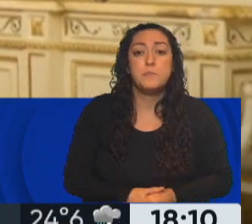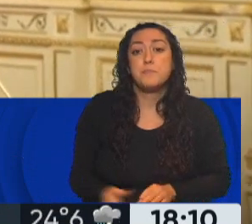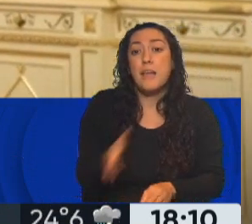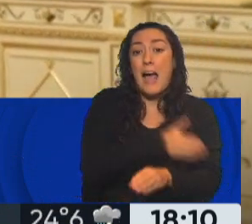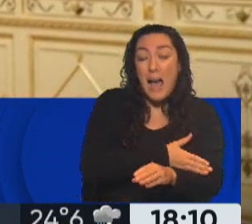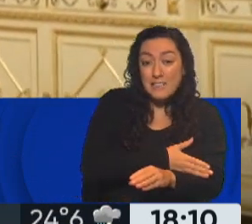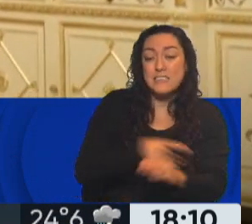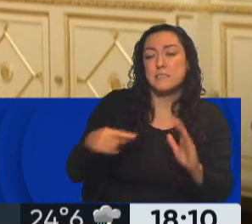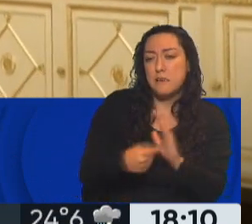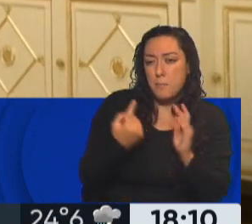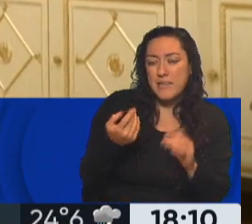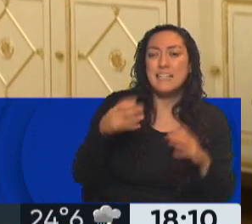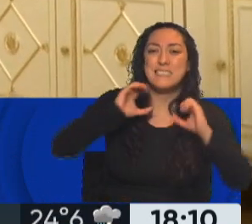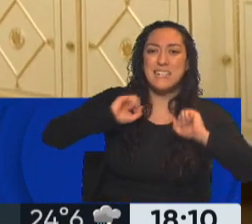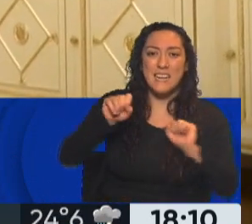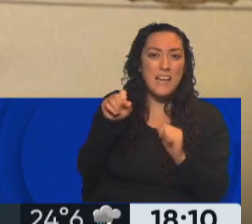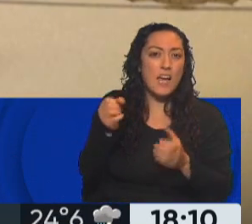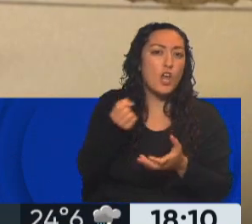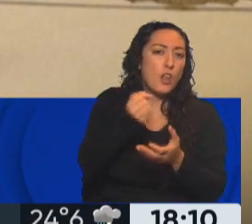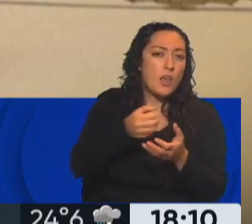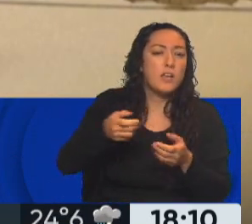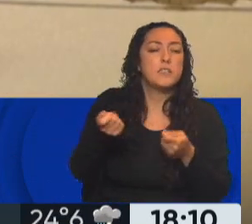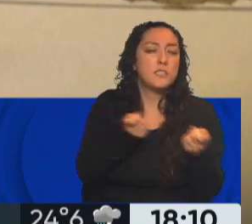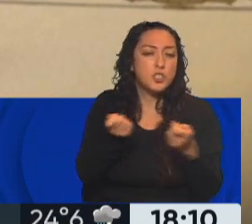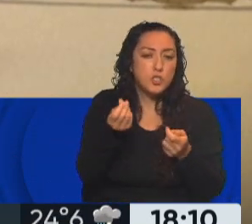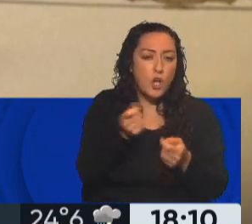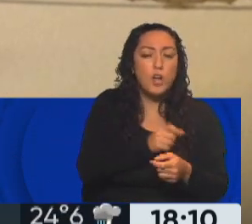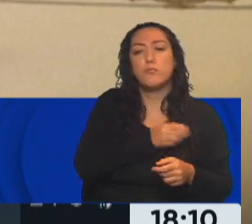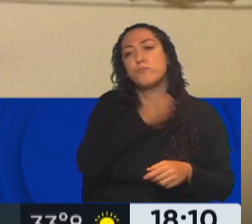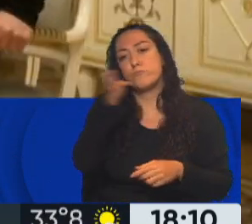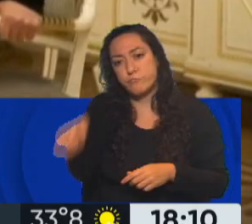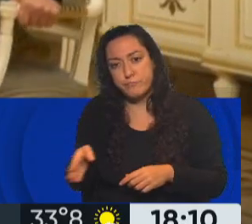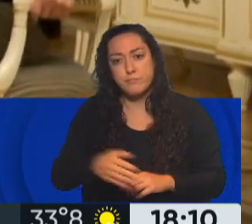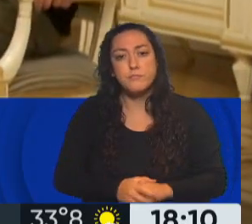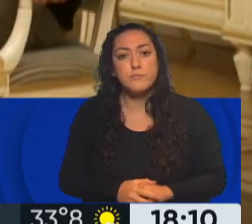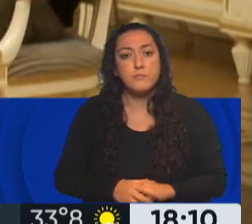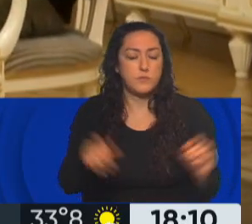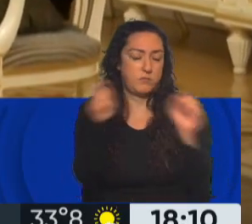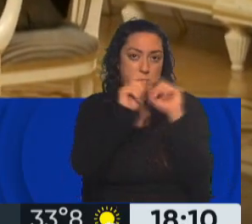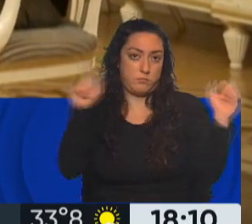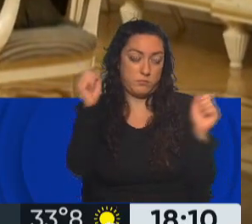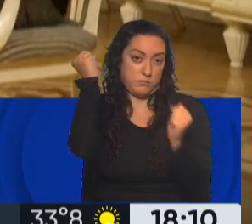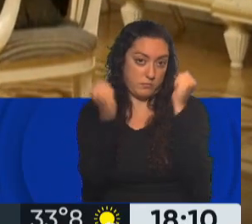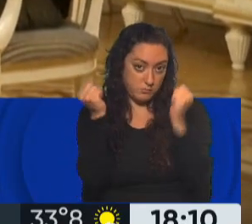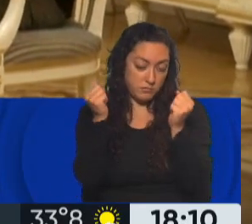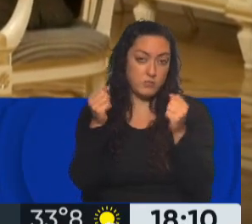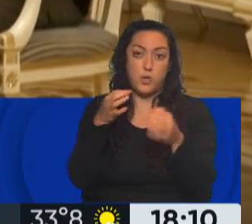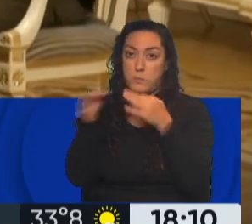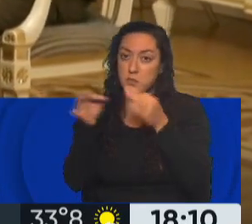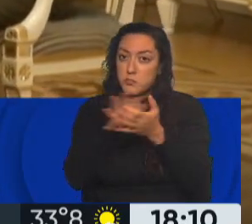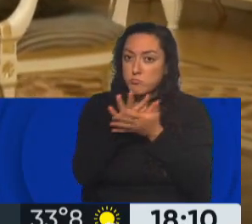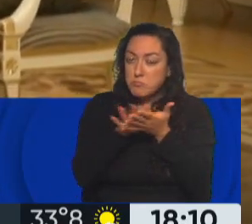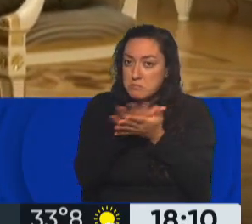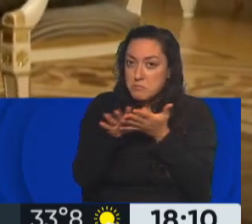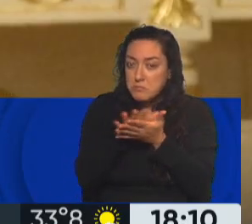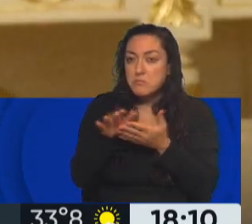Kiev a su secretario del Tesoro, Scott Bessent. La sorprendente elección de un funcionario económico para iniciar las conversaciones con